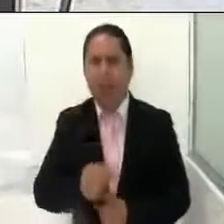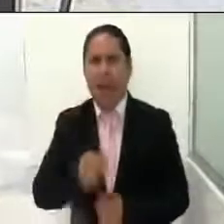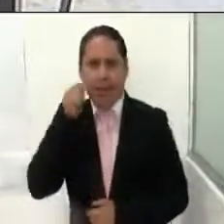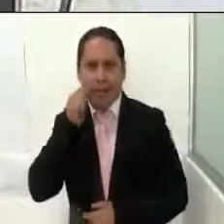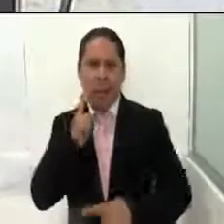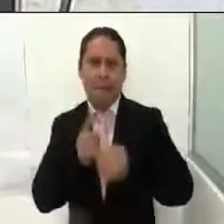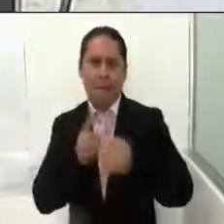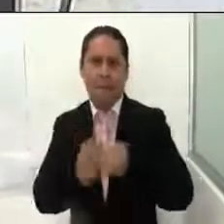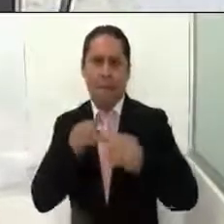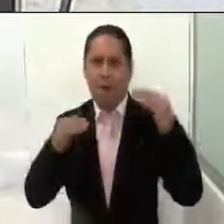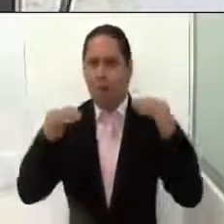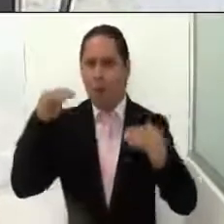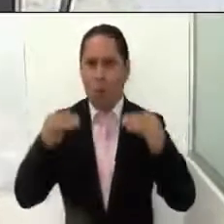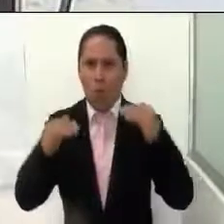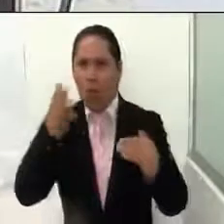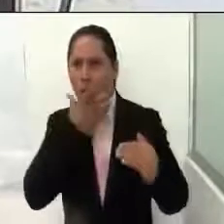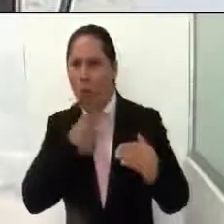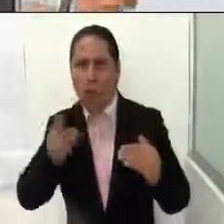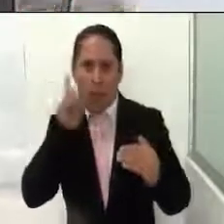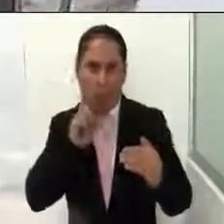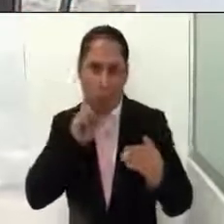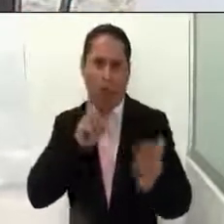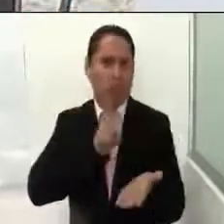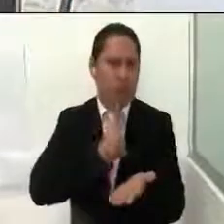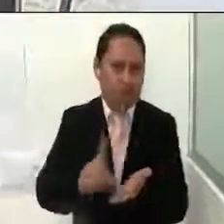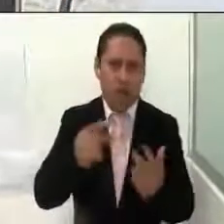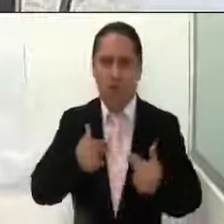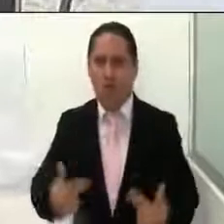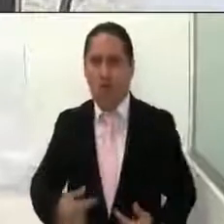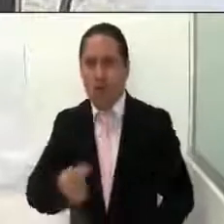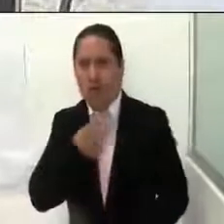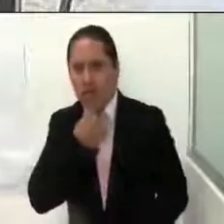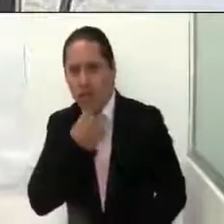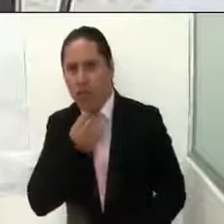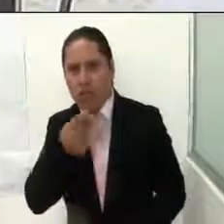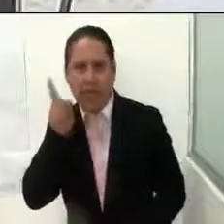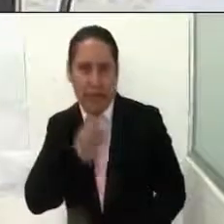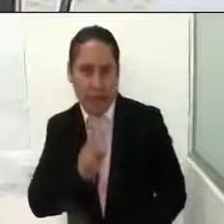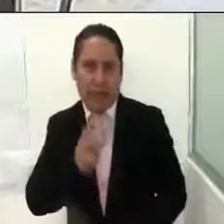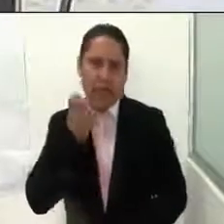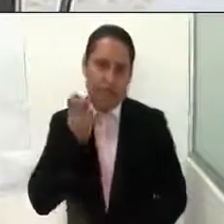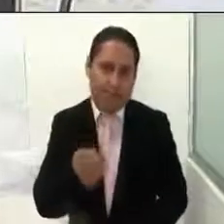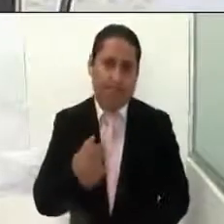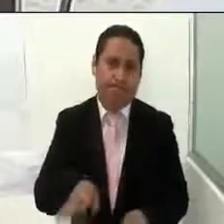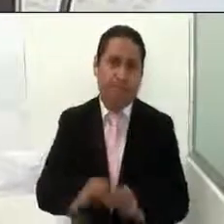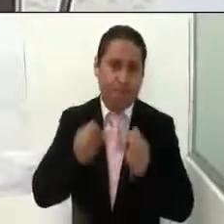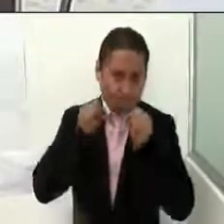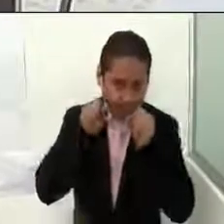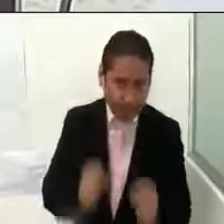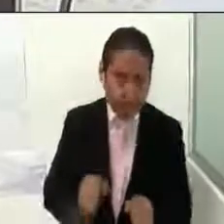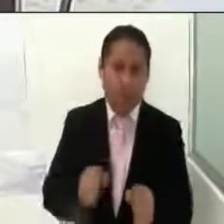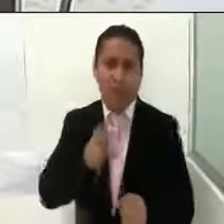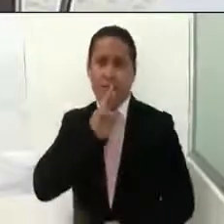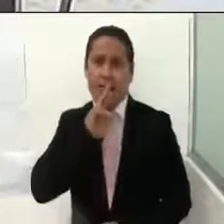de género en pro de los derechos humanos de las mujeres y niñas en el estado asegurando con ello resultados